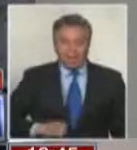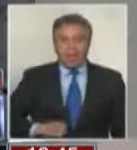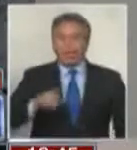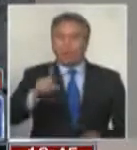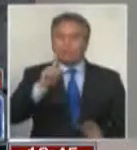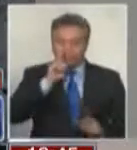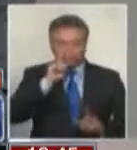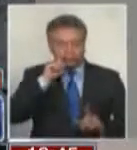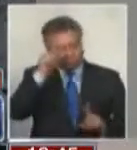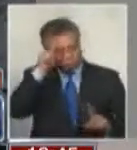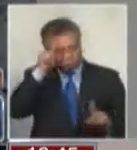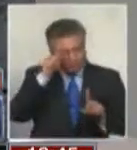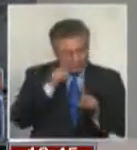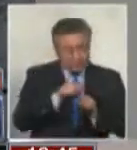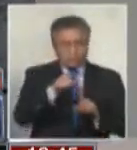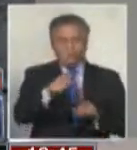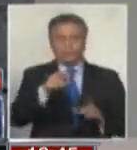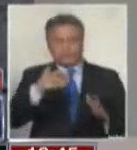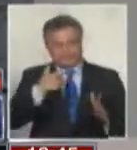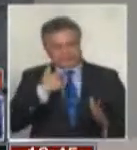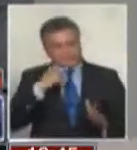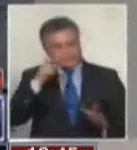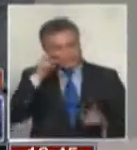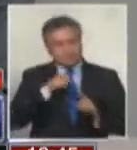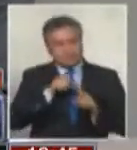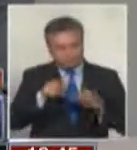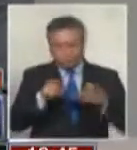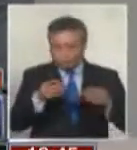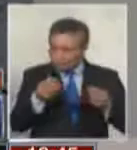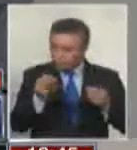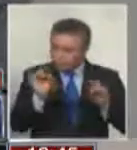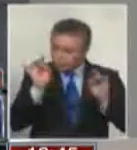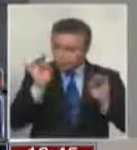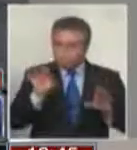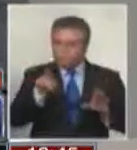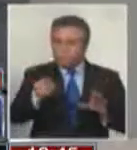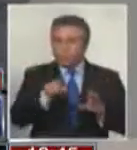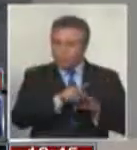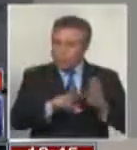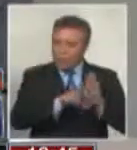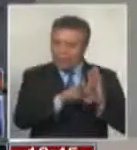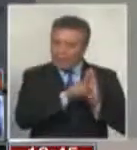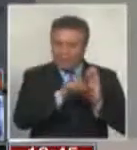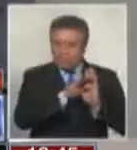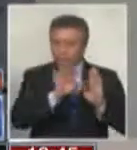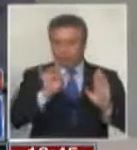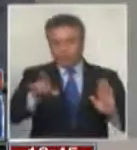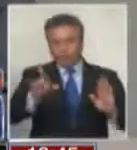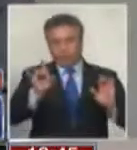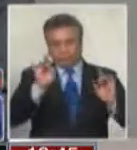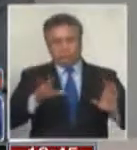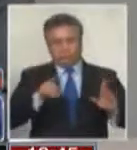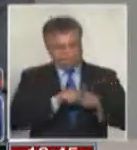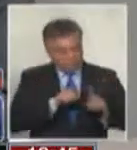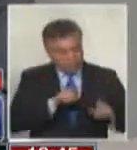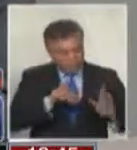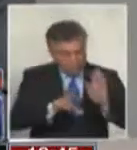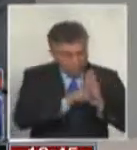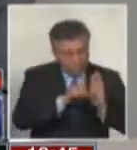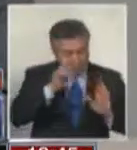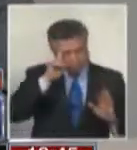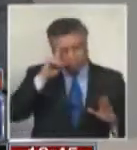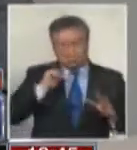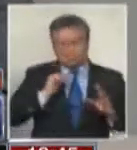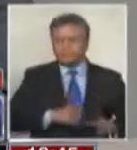unos propósitos y un carácter que les es dada por la ley y que en esa condición el